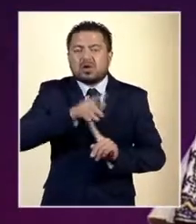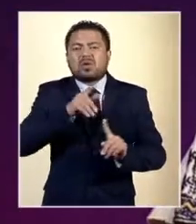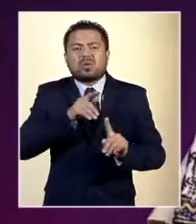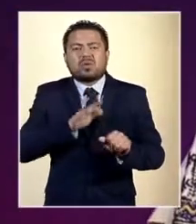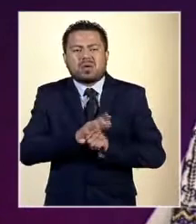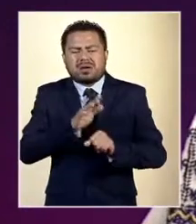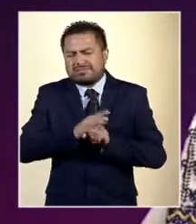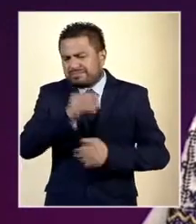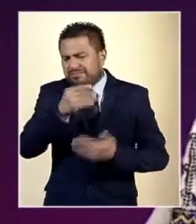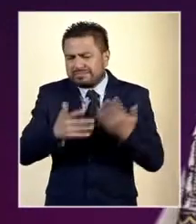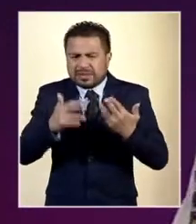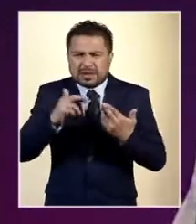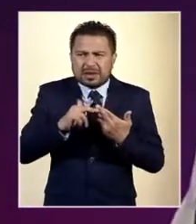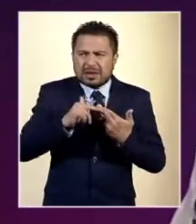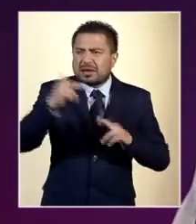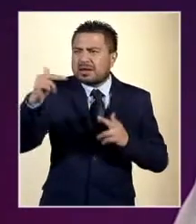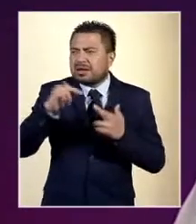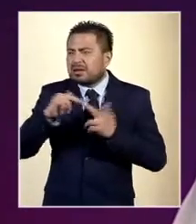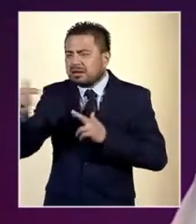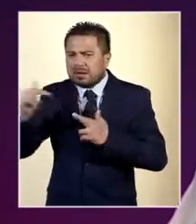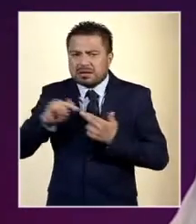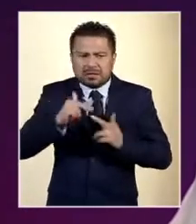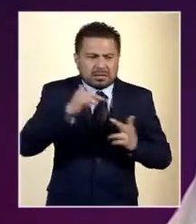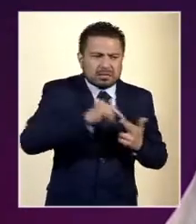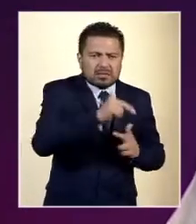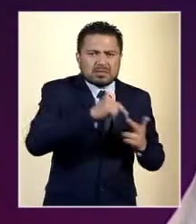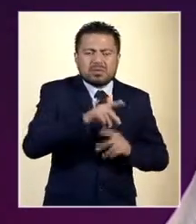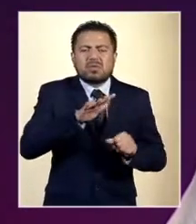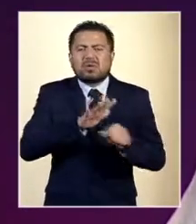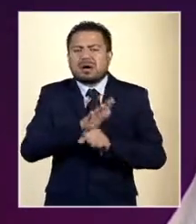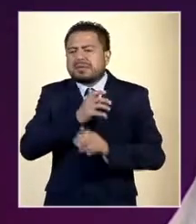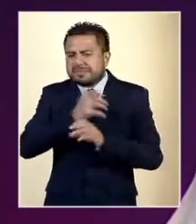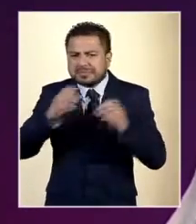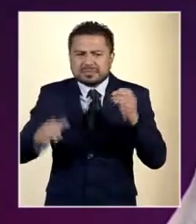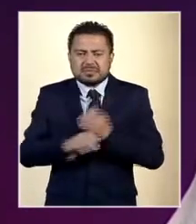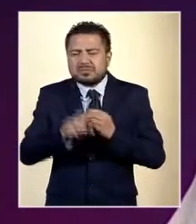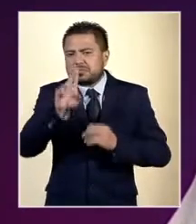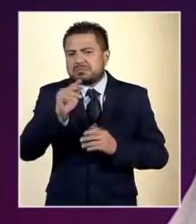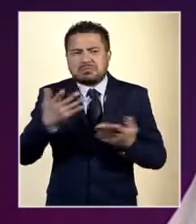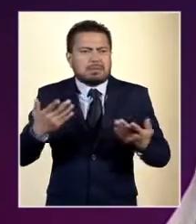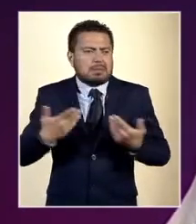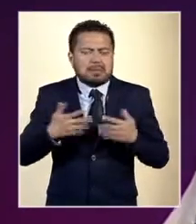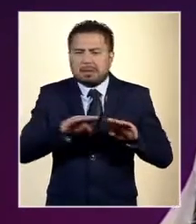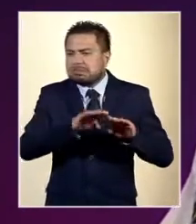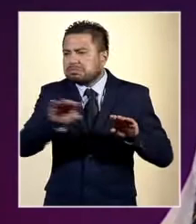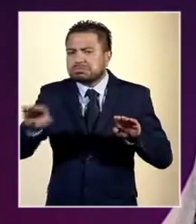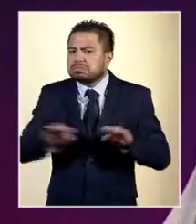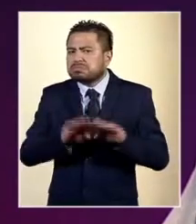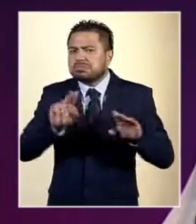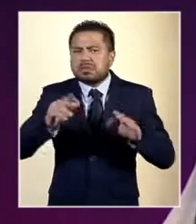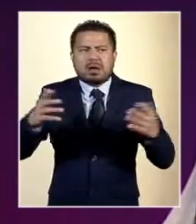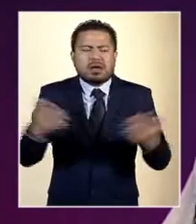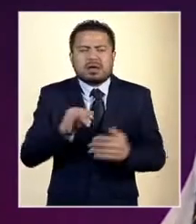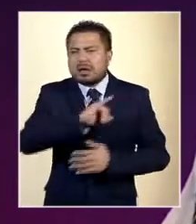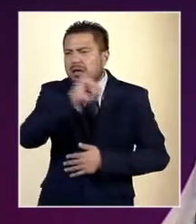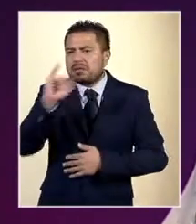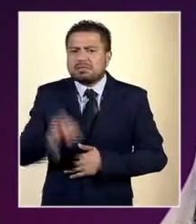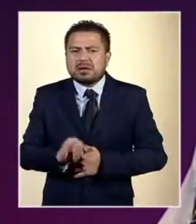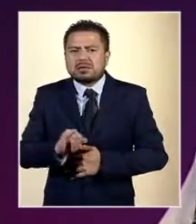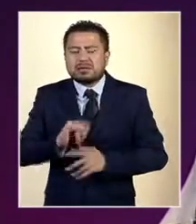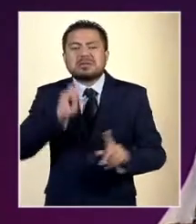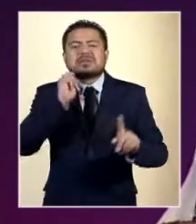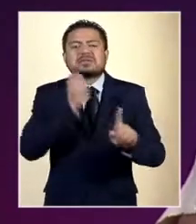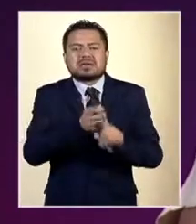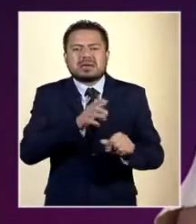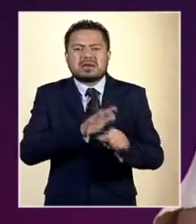una serie de relaciones y de una serie de circunstancias que no son parejas, que no lo han sido nunca y